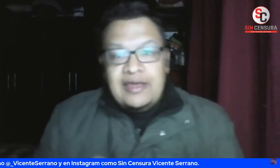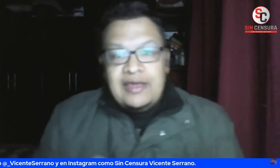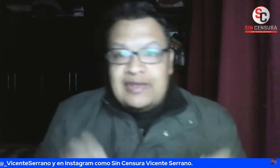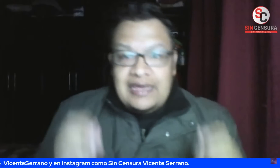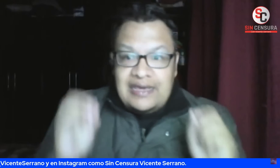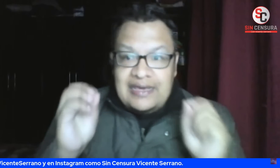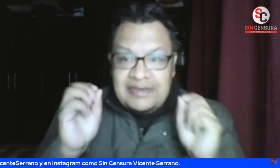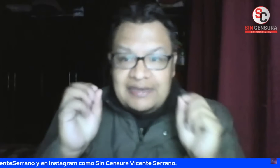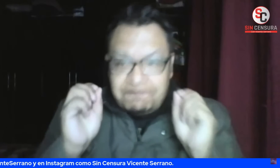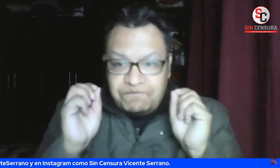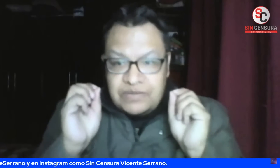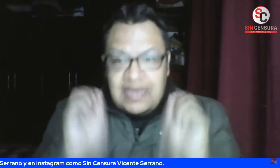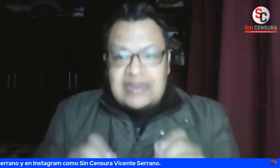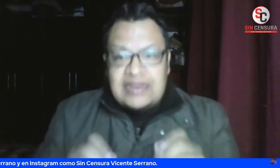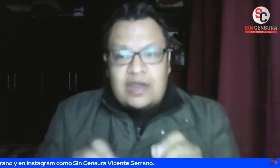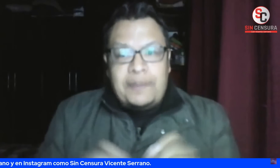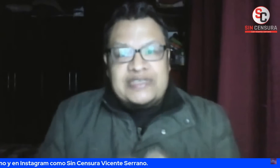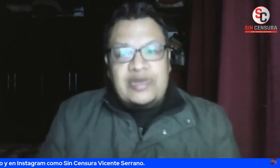tipo de